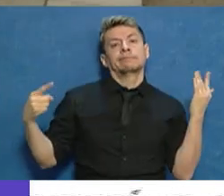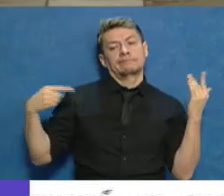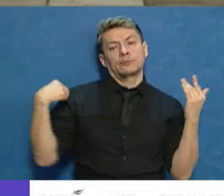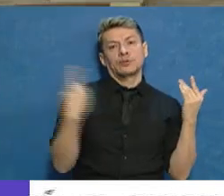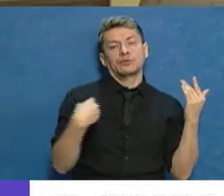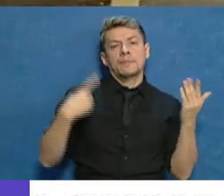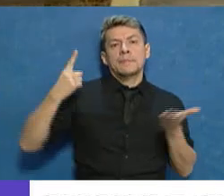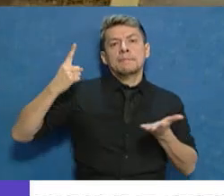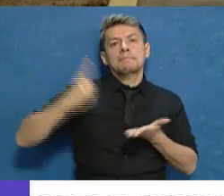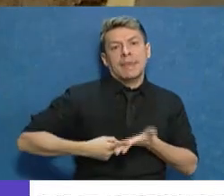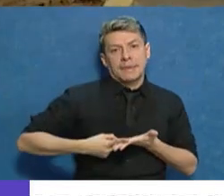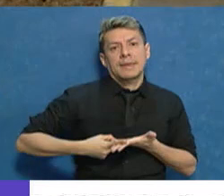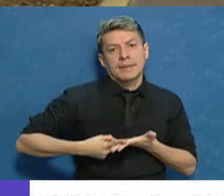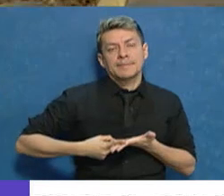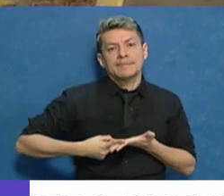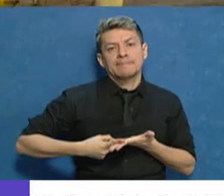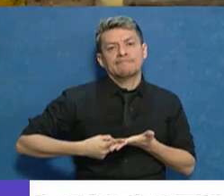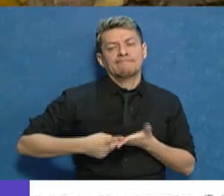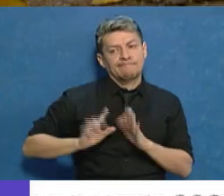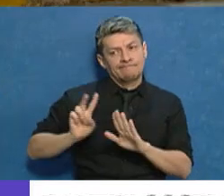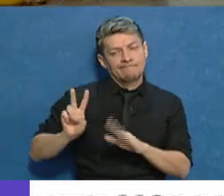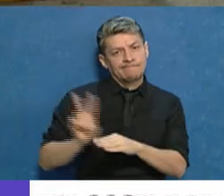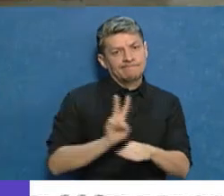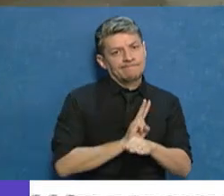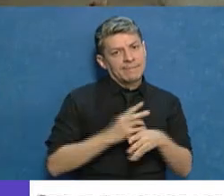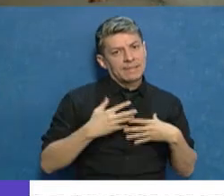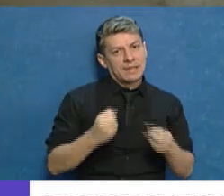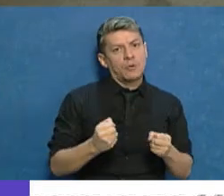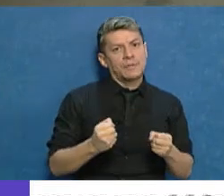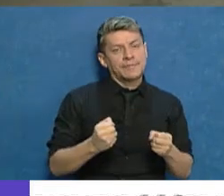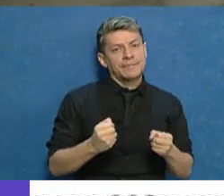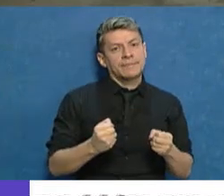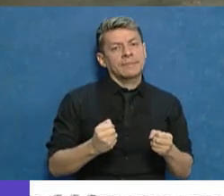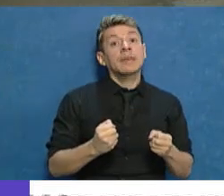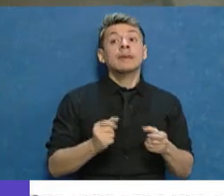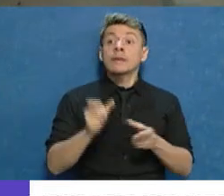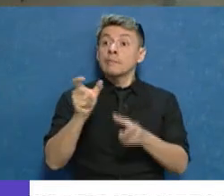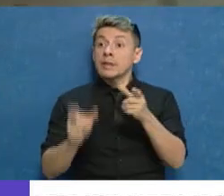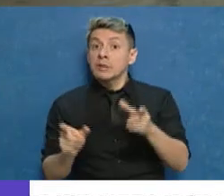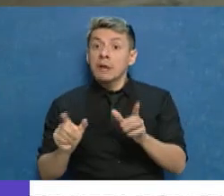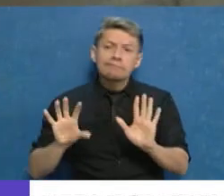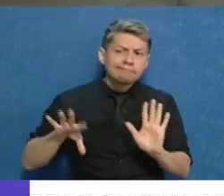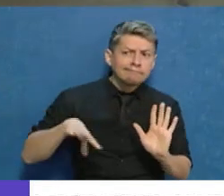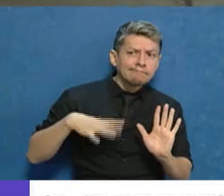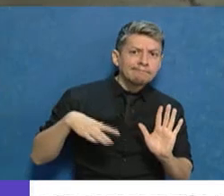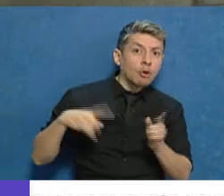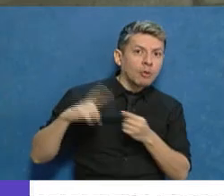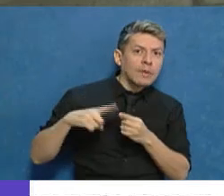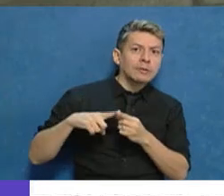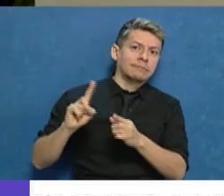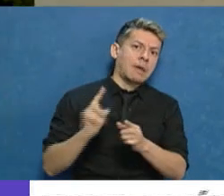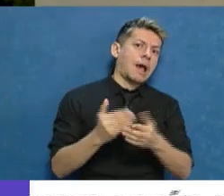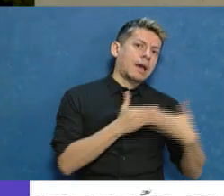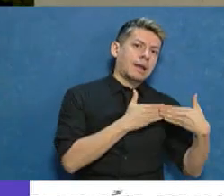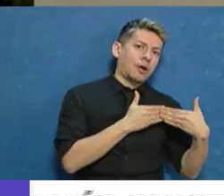medidas de sanitarias correspondientes, claro, aislando a las personas que puedan haber estado en contacto.